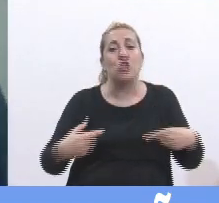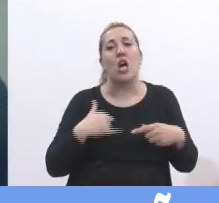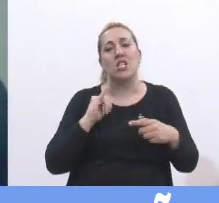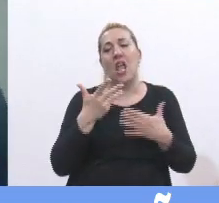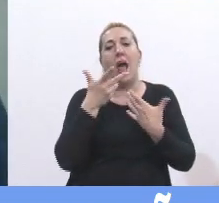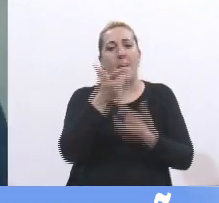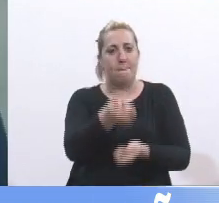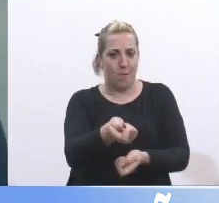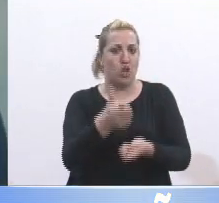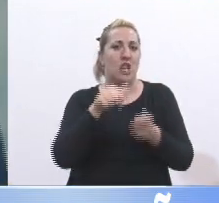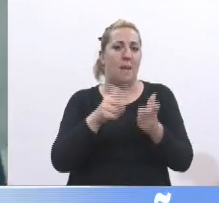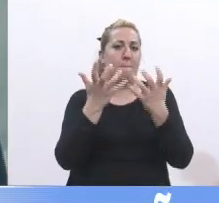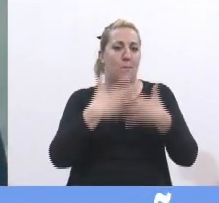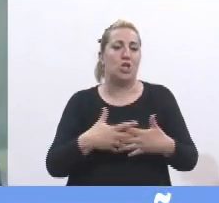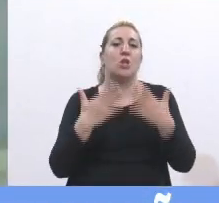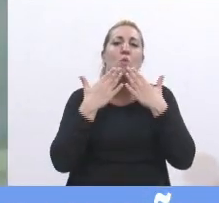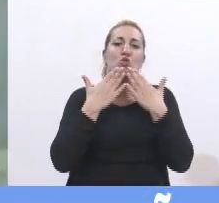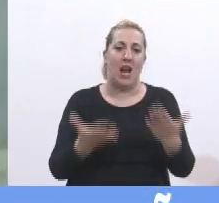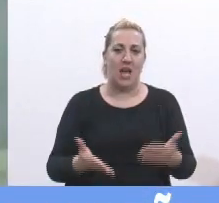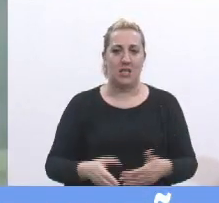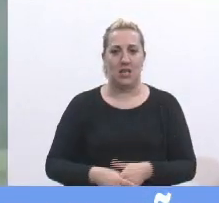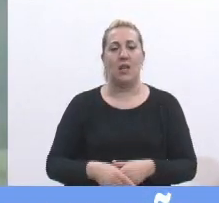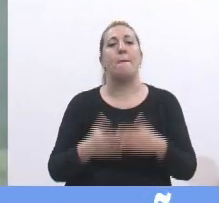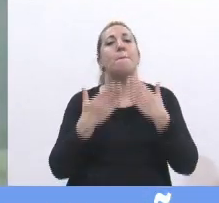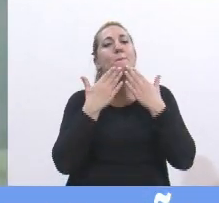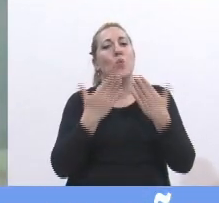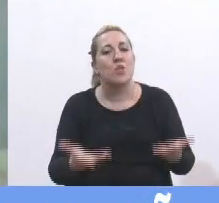vamos a acompañar este proyecto. Muchísimas gracias. Muchas gracias, señor senador.